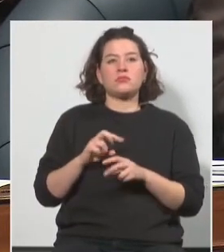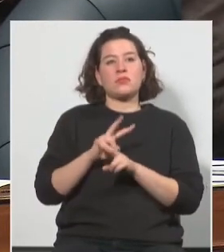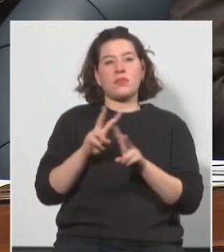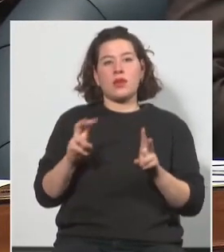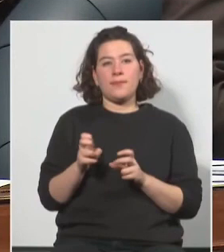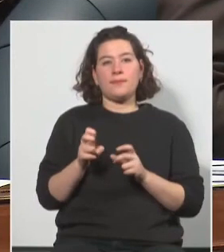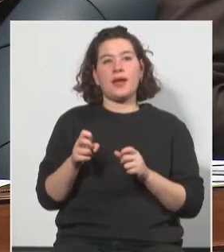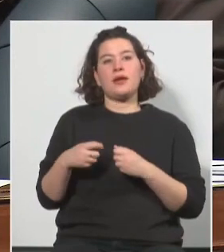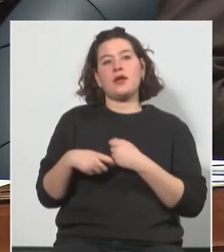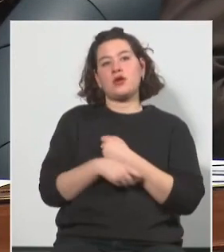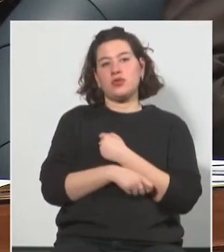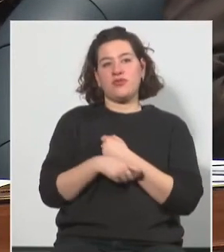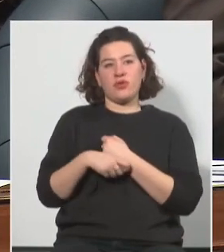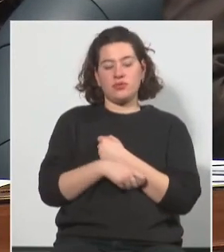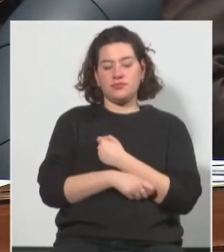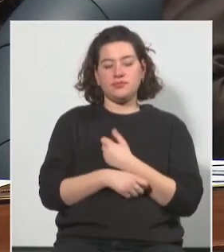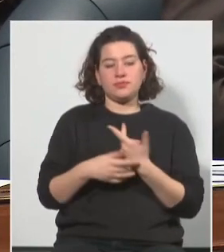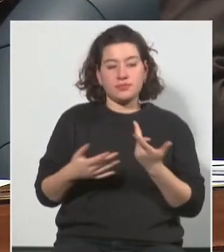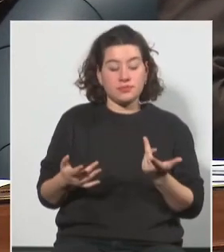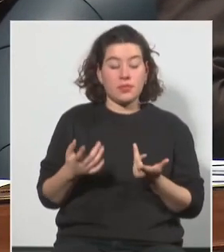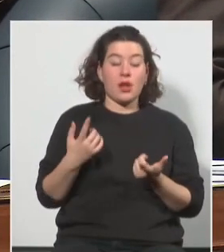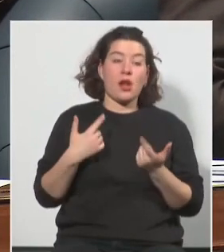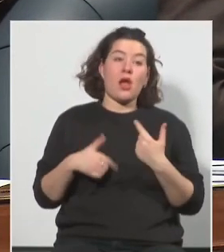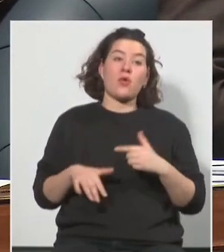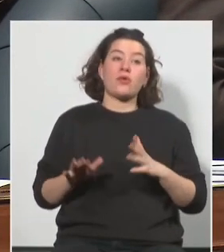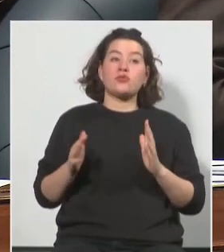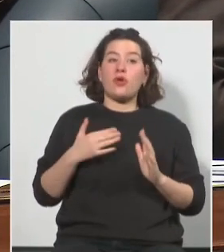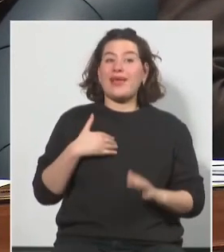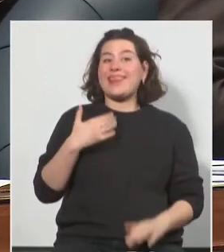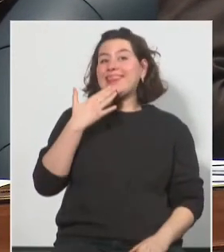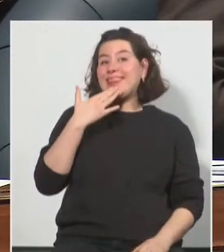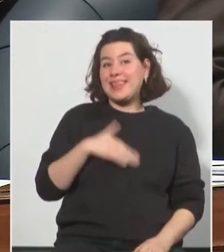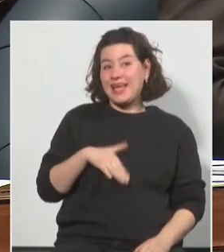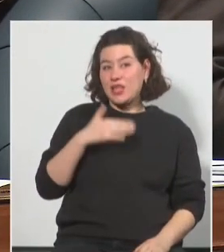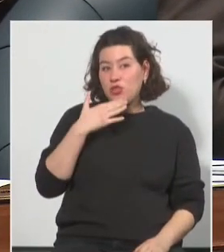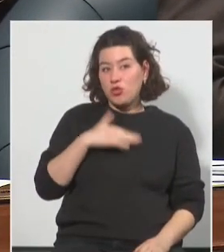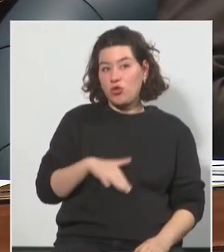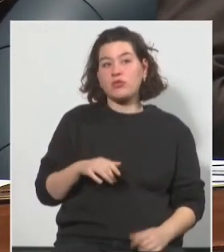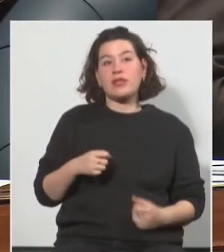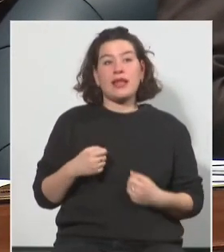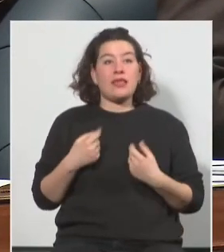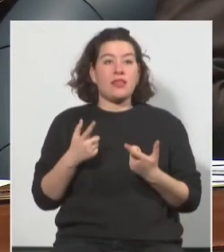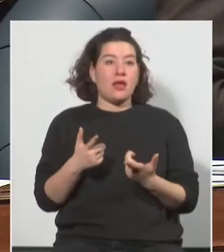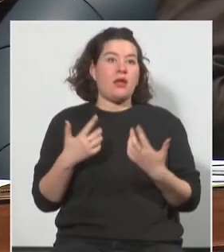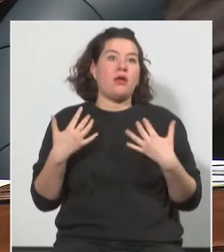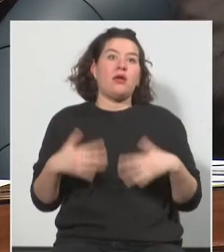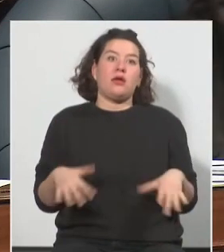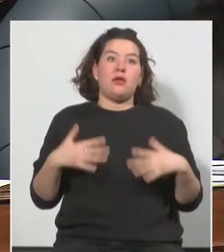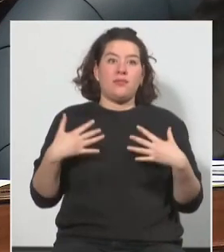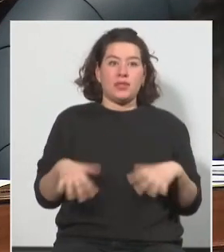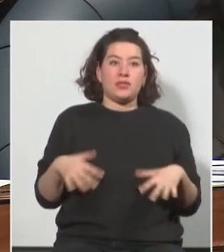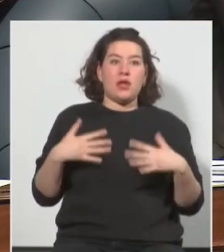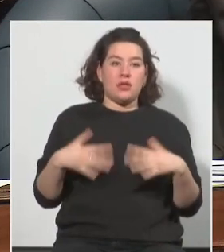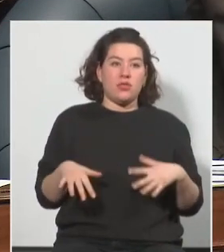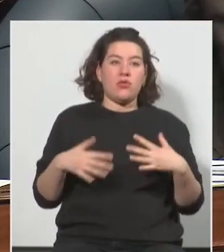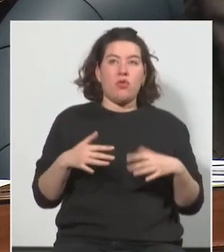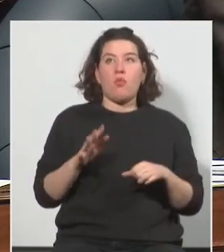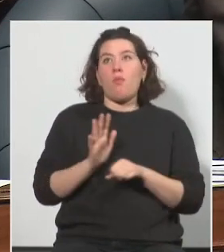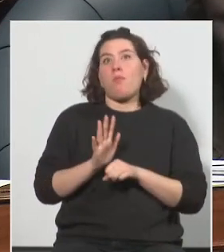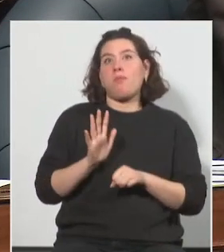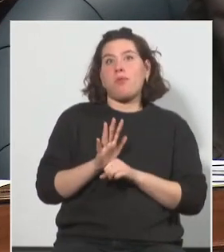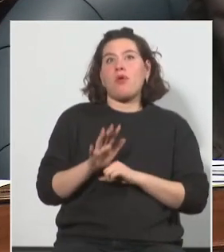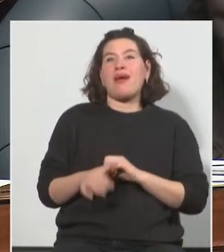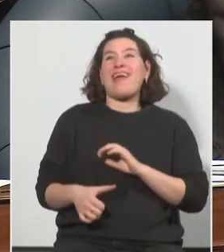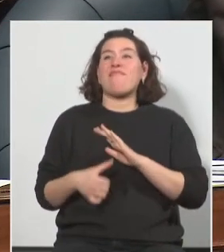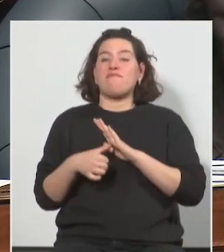tema narcotráfico, aunque entiendo que se le ha dado un volumen desmedido como capo de una